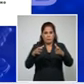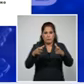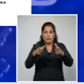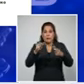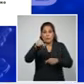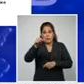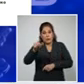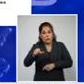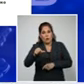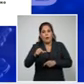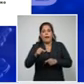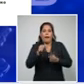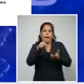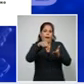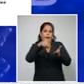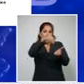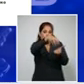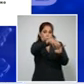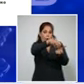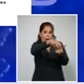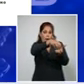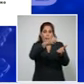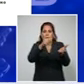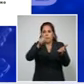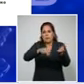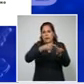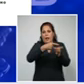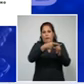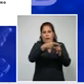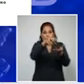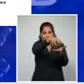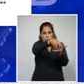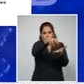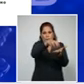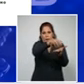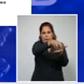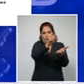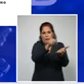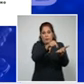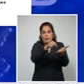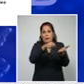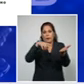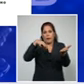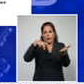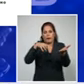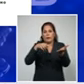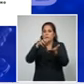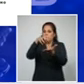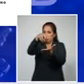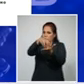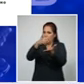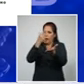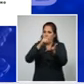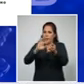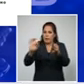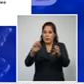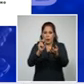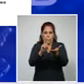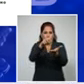de eventos activos, 6 eventos, la provincia de Artemisa con 2,